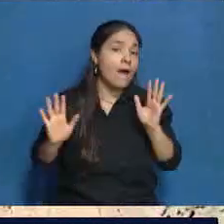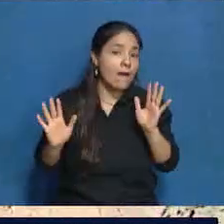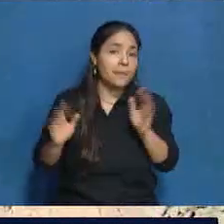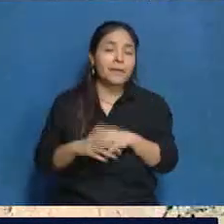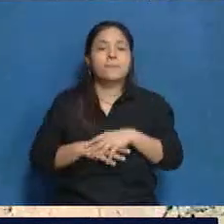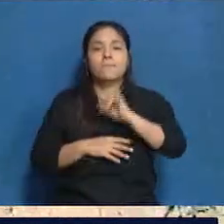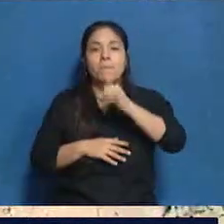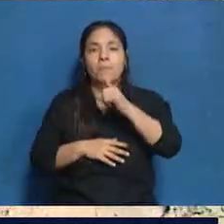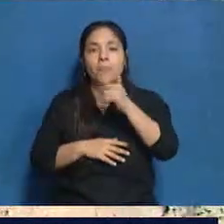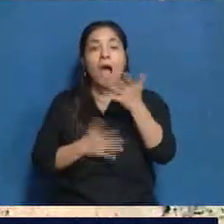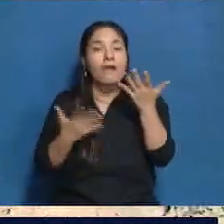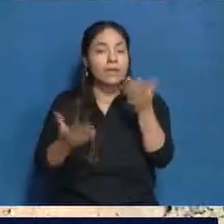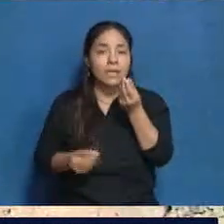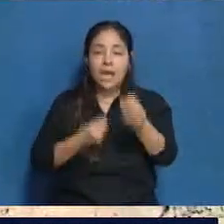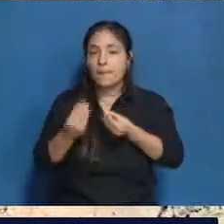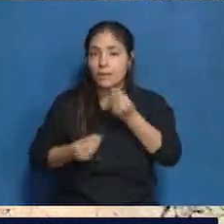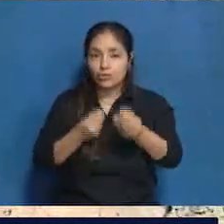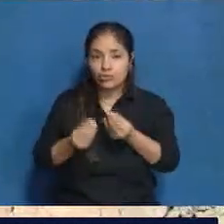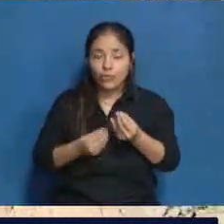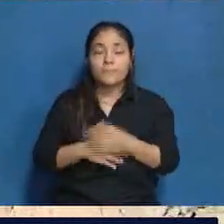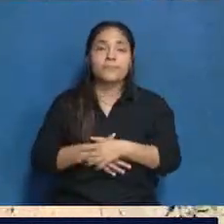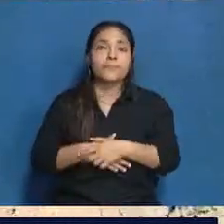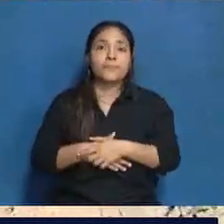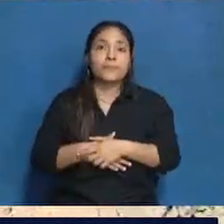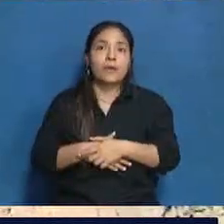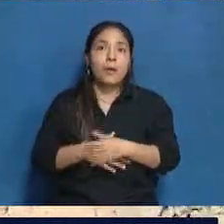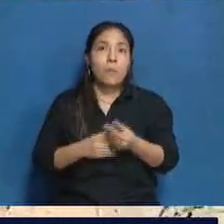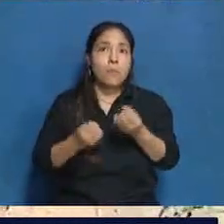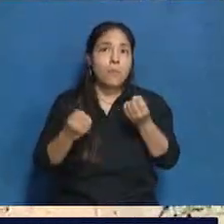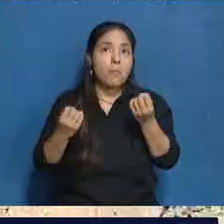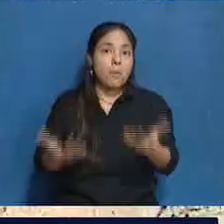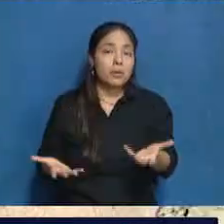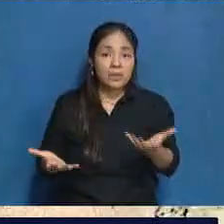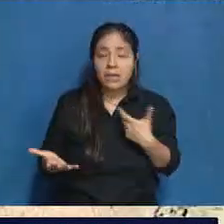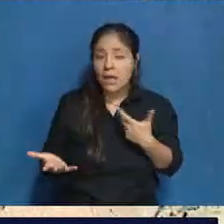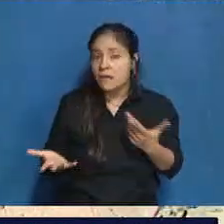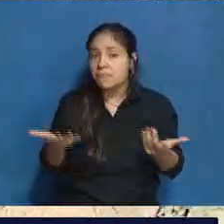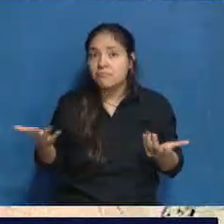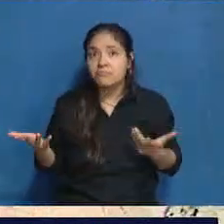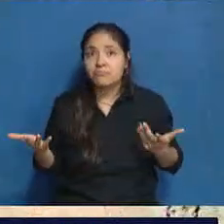lo que ha pasado, de qué ha sido los hechos, cómo se han